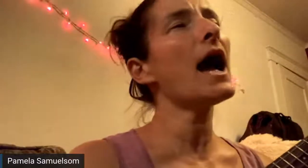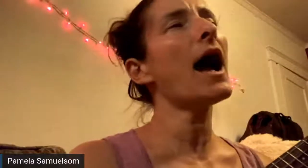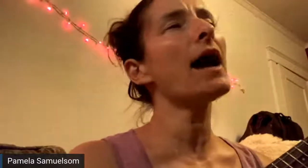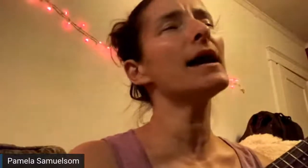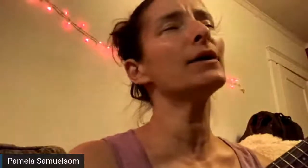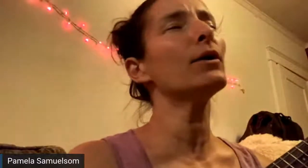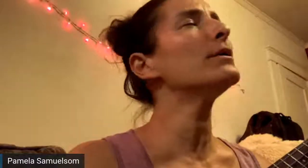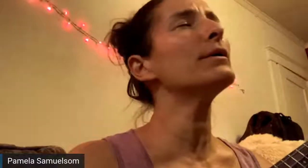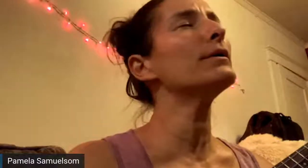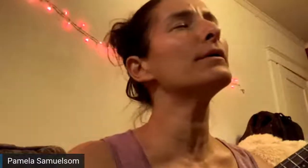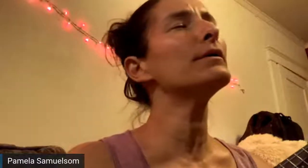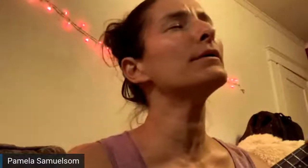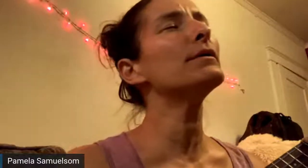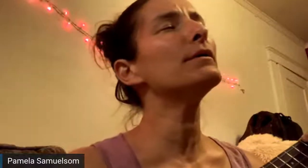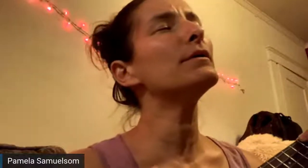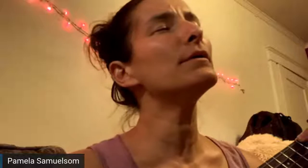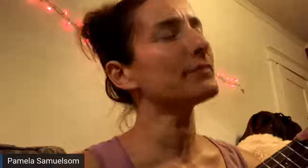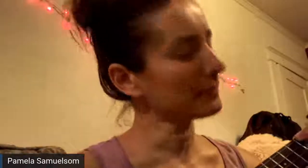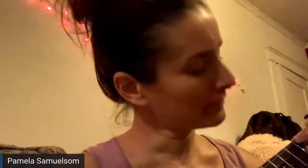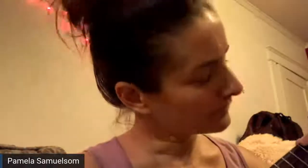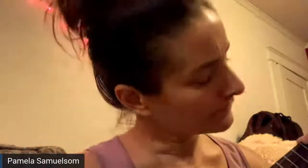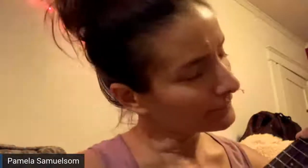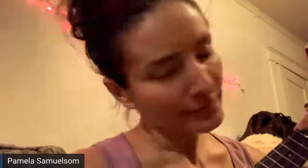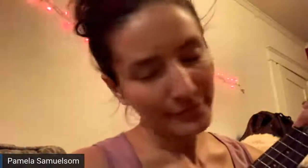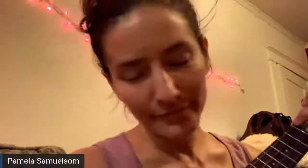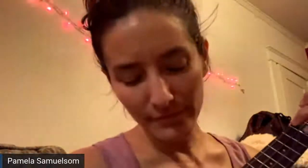el llano.